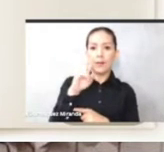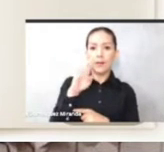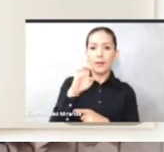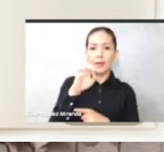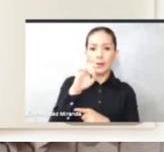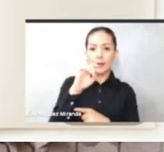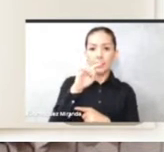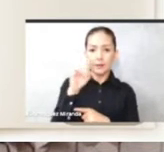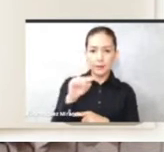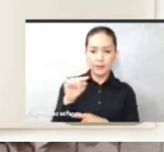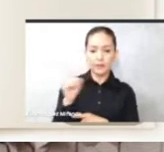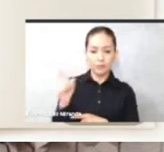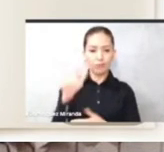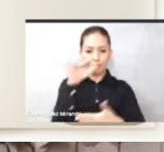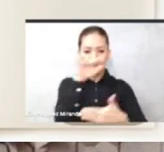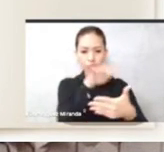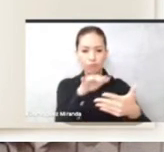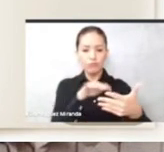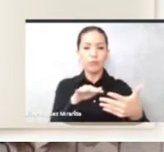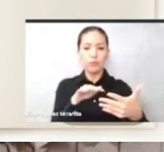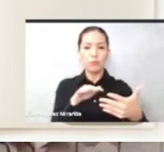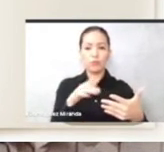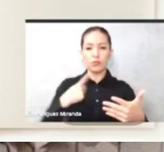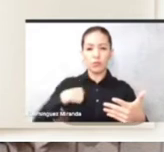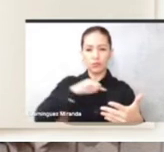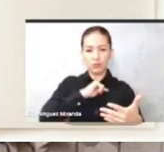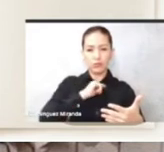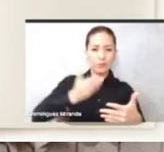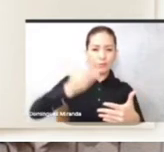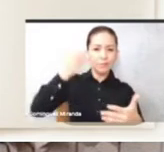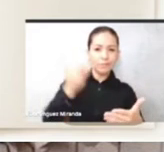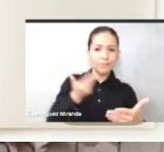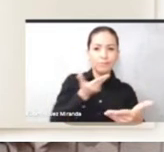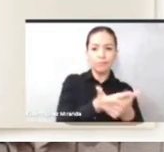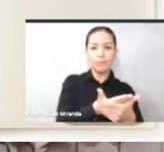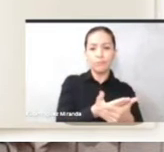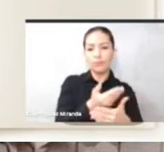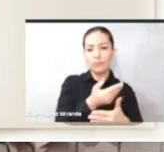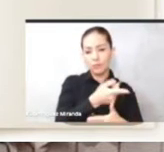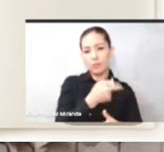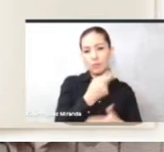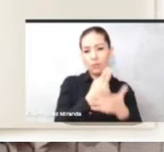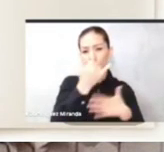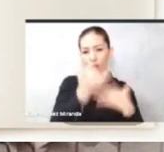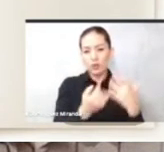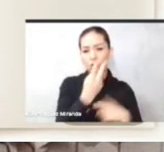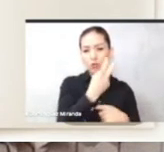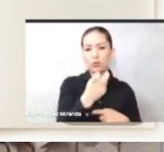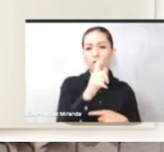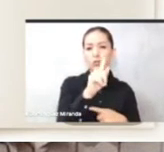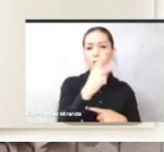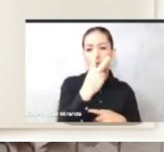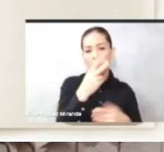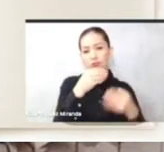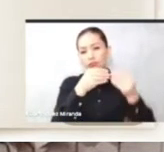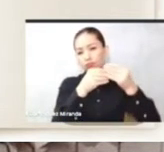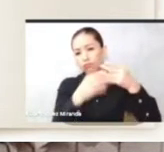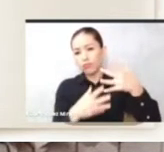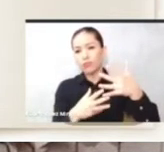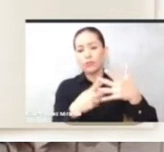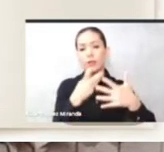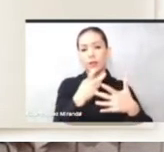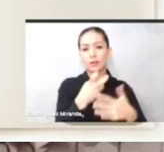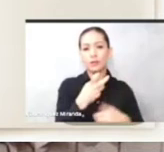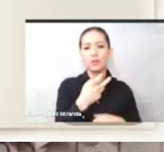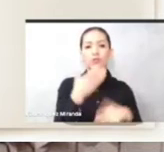con el proyecto que presentamos con motivo de los juicios de inconformidad 272 y sus acumulados relativo